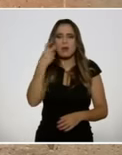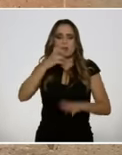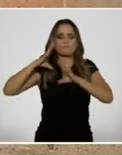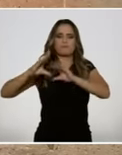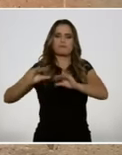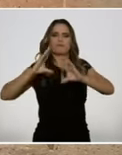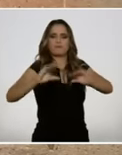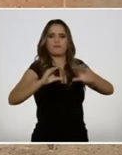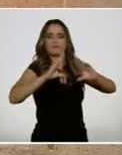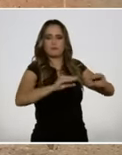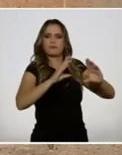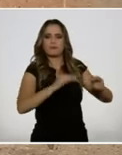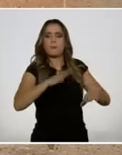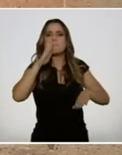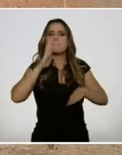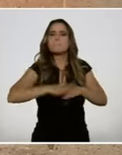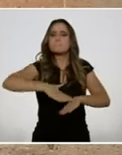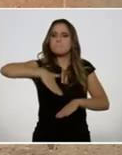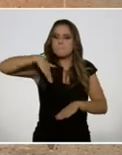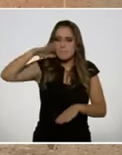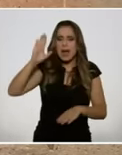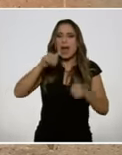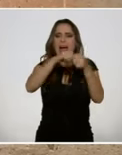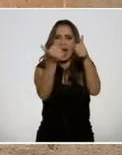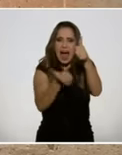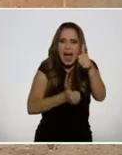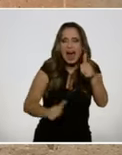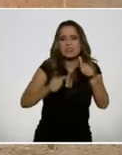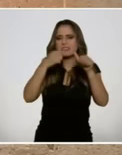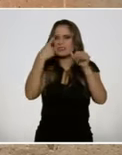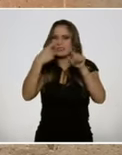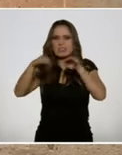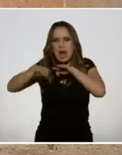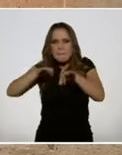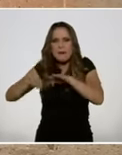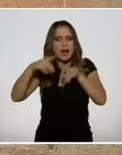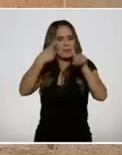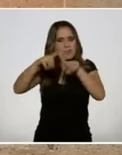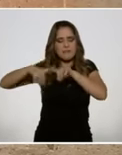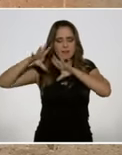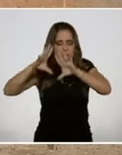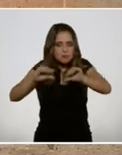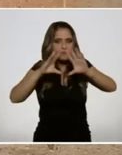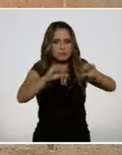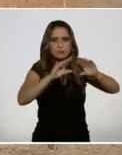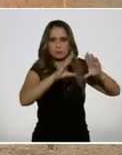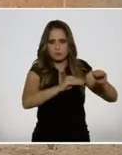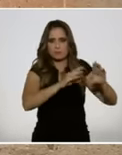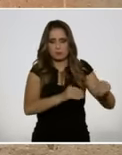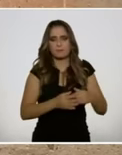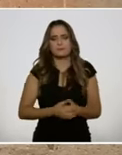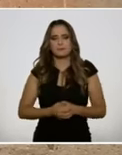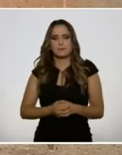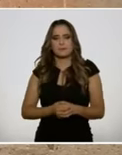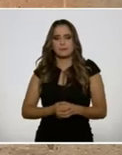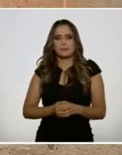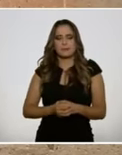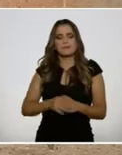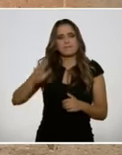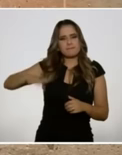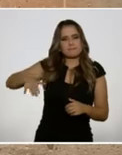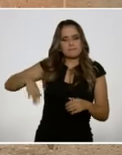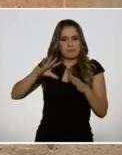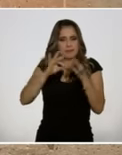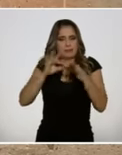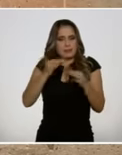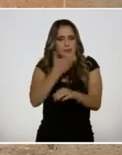en la catequización y la formación de artes y oficios diversos. Y podríamos asegurar, como ahorita precisamente nos comentaba